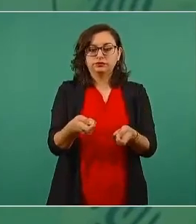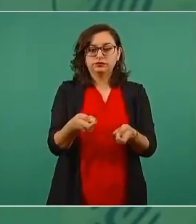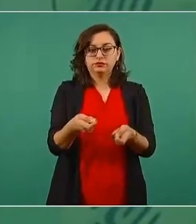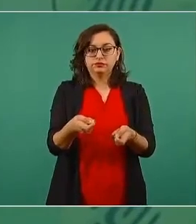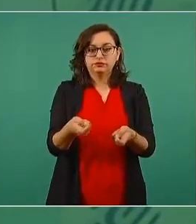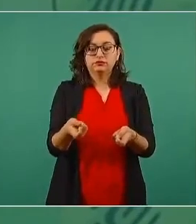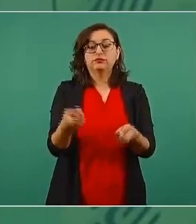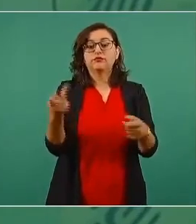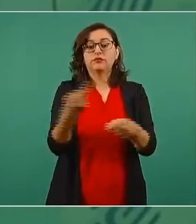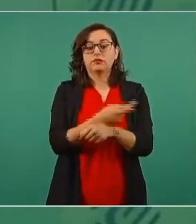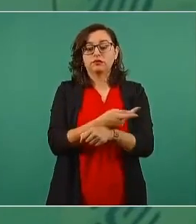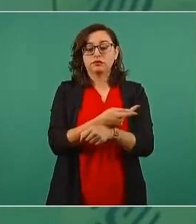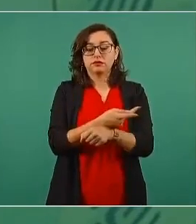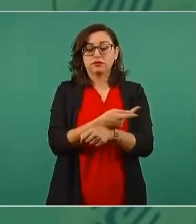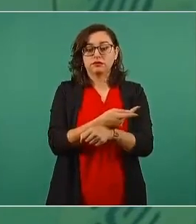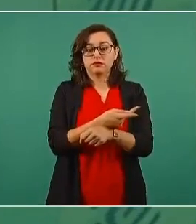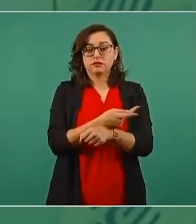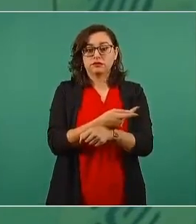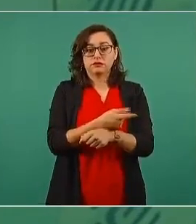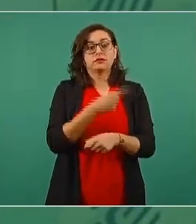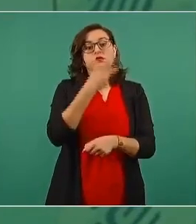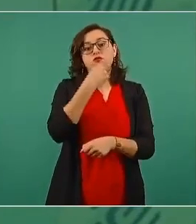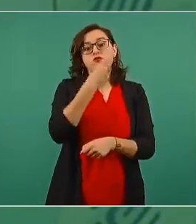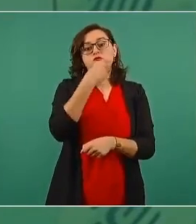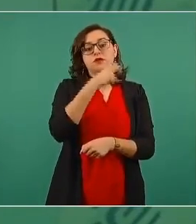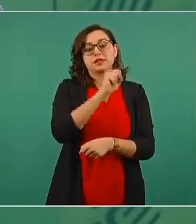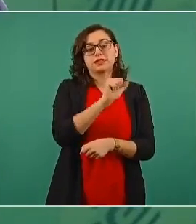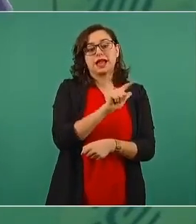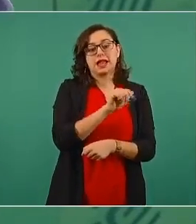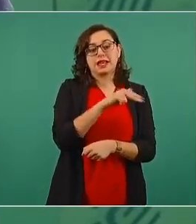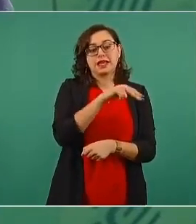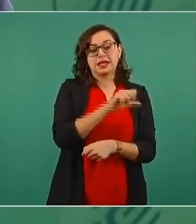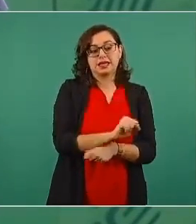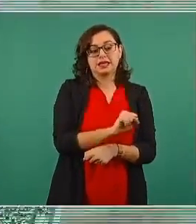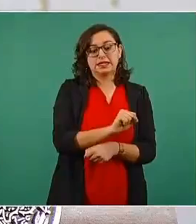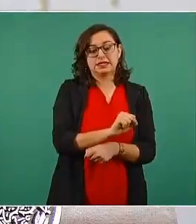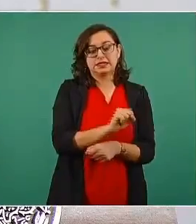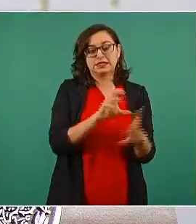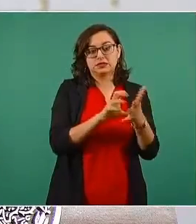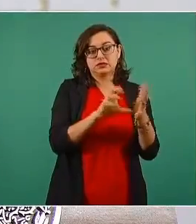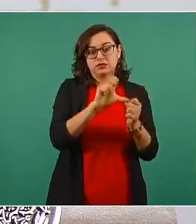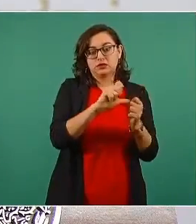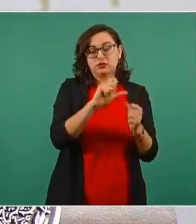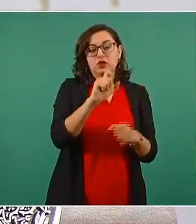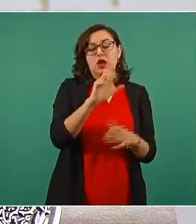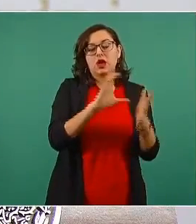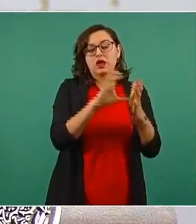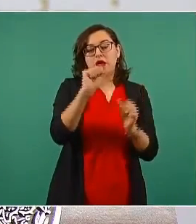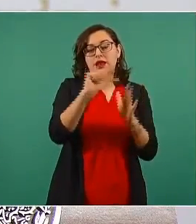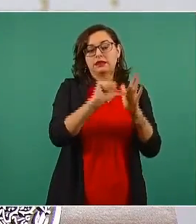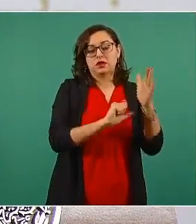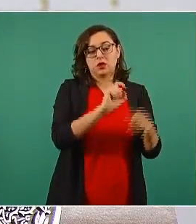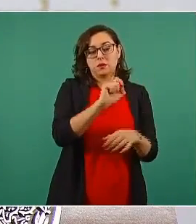propiciada por la reforma al 27 en la época de Salinas, eso se fue